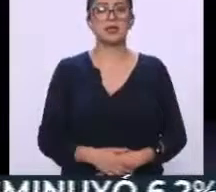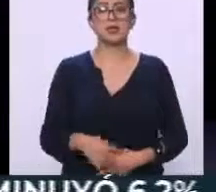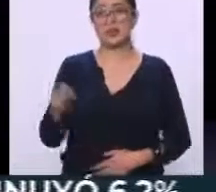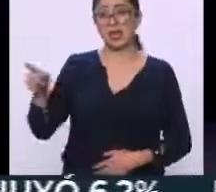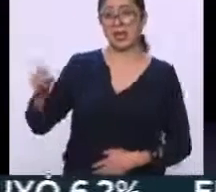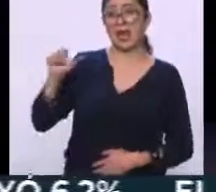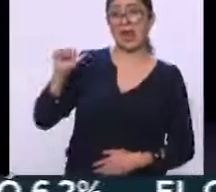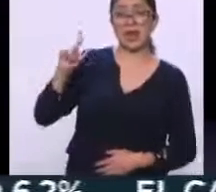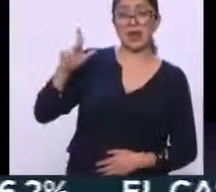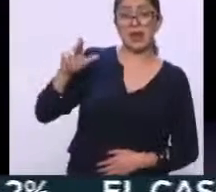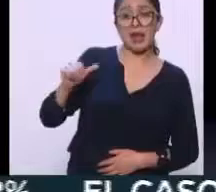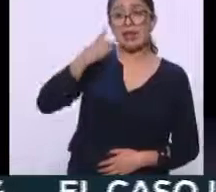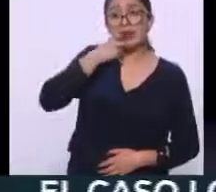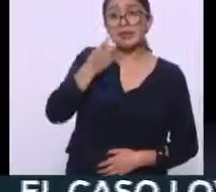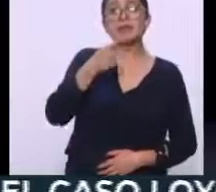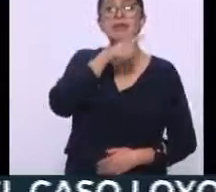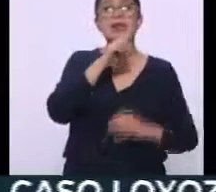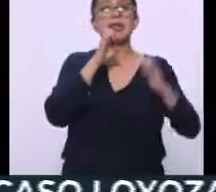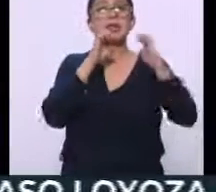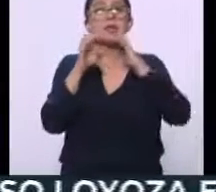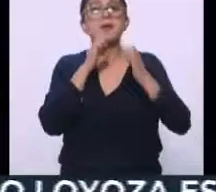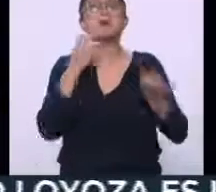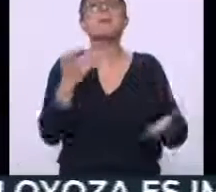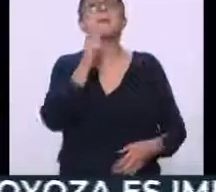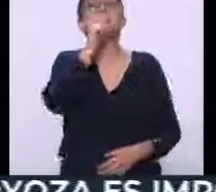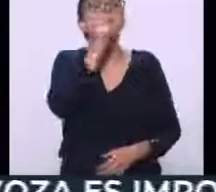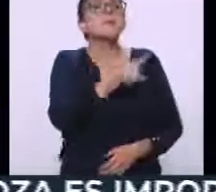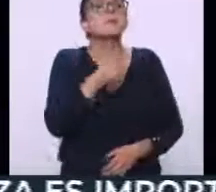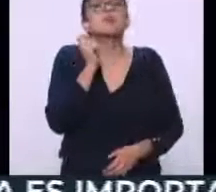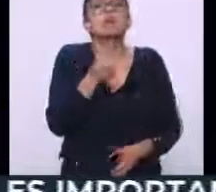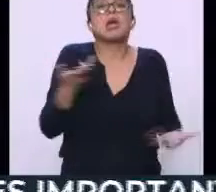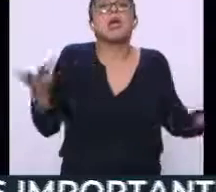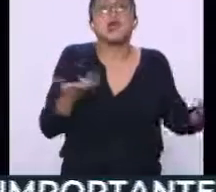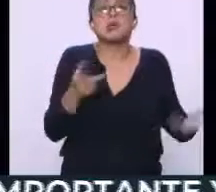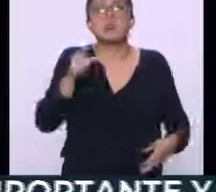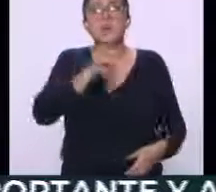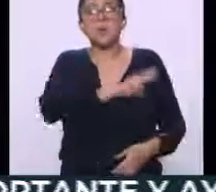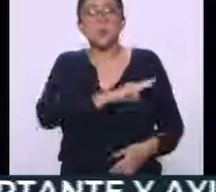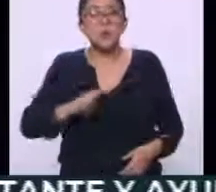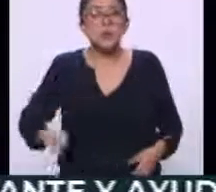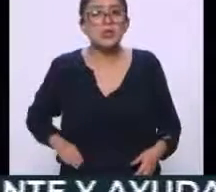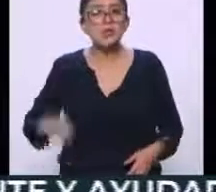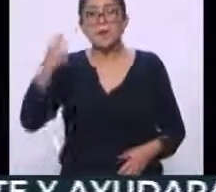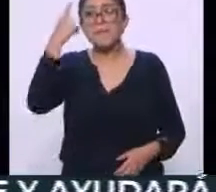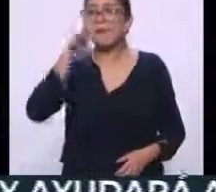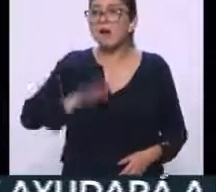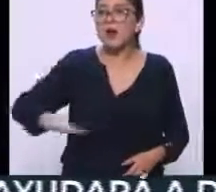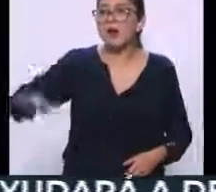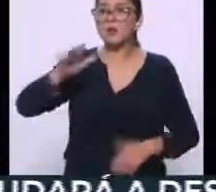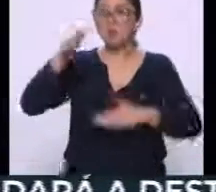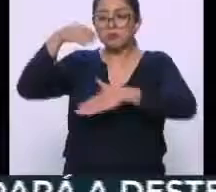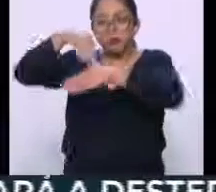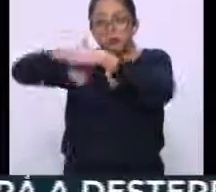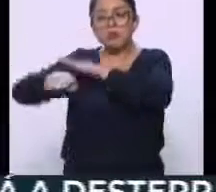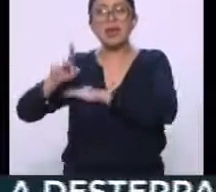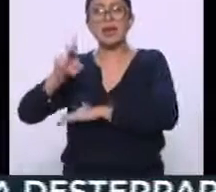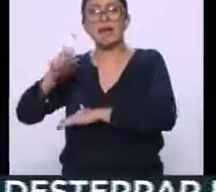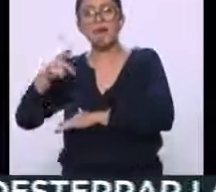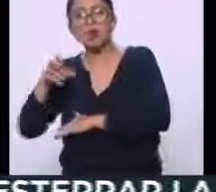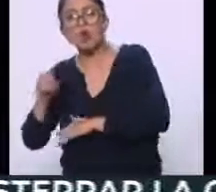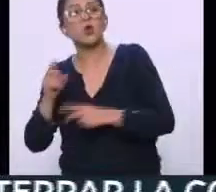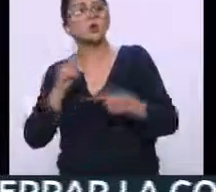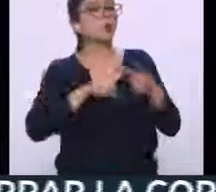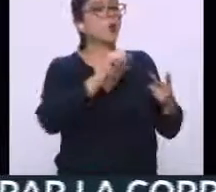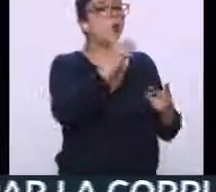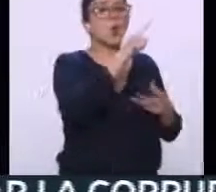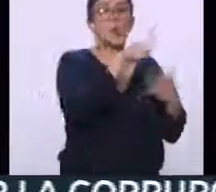parte, ¿no? Es decir, ¿qué también está haciendo el municipio para dar a estos refugios y para dar a estos espacios